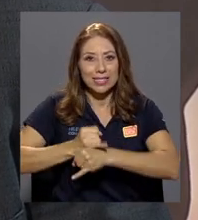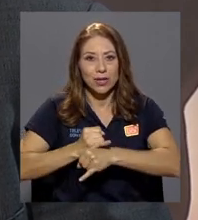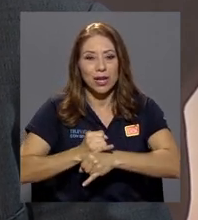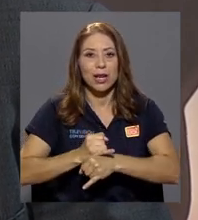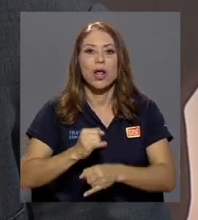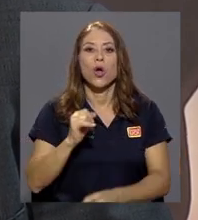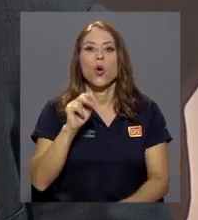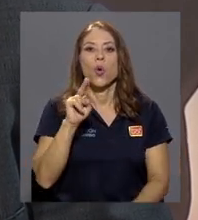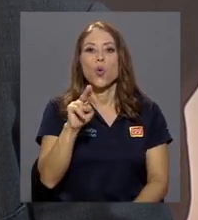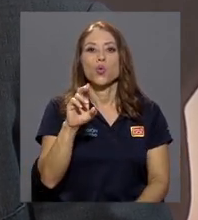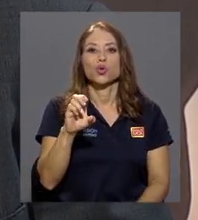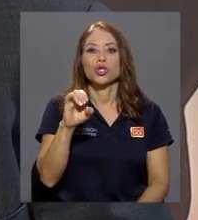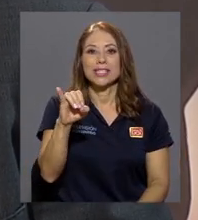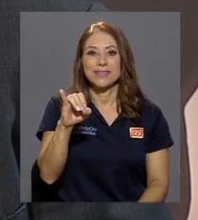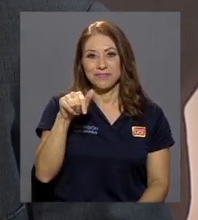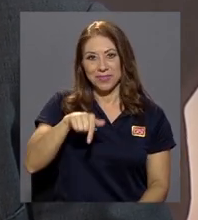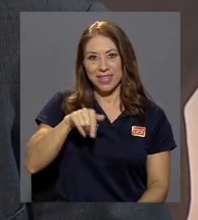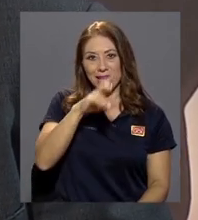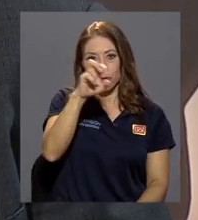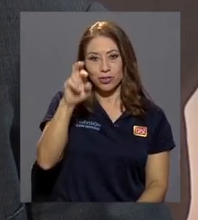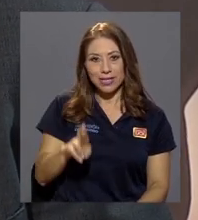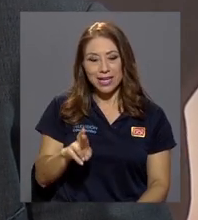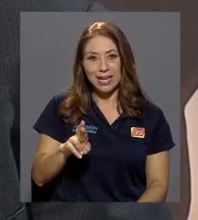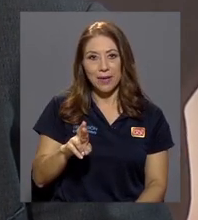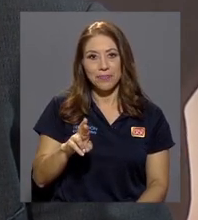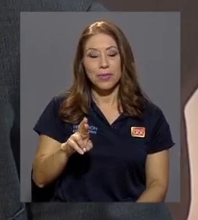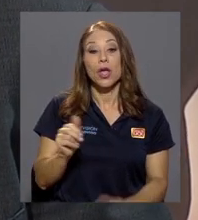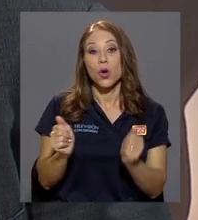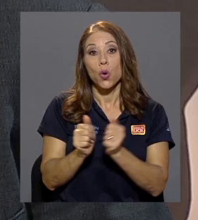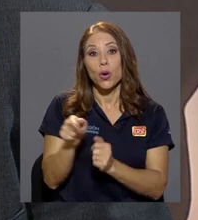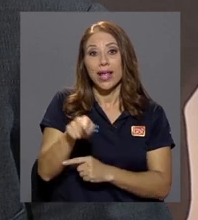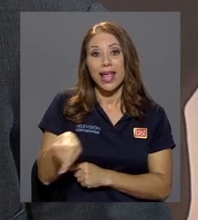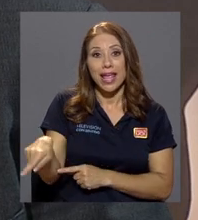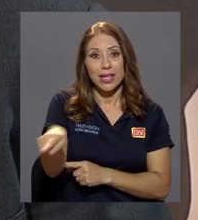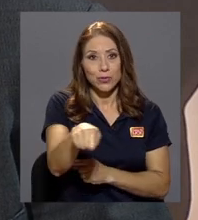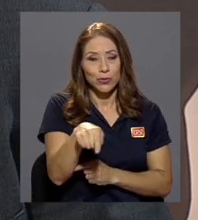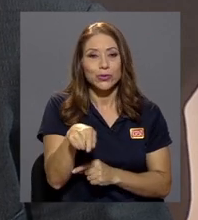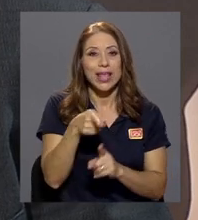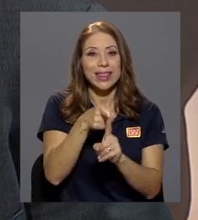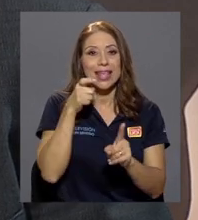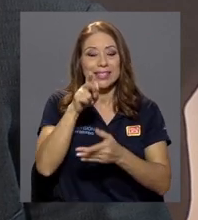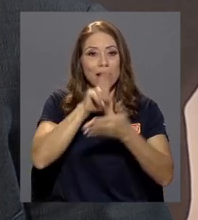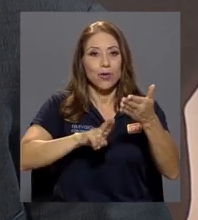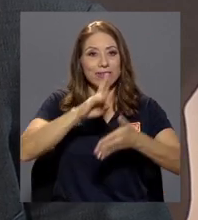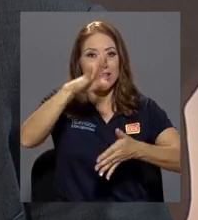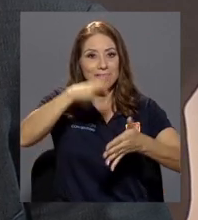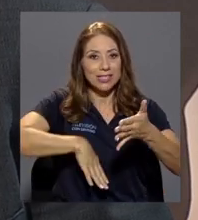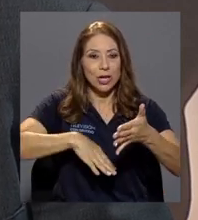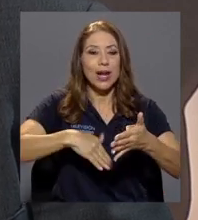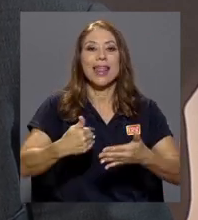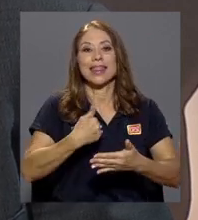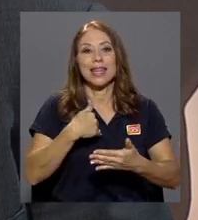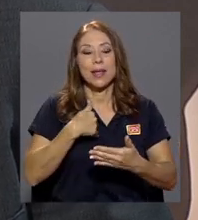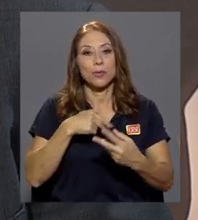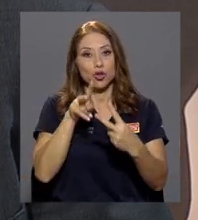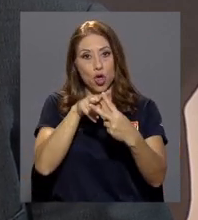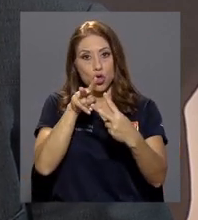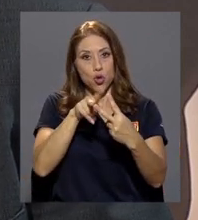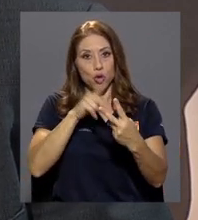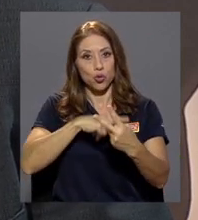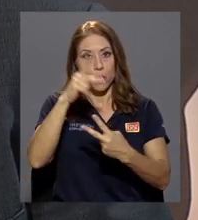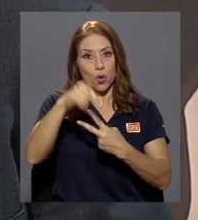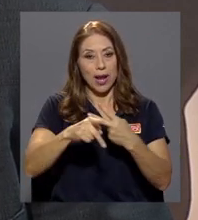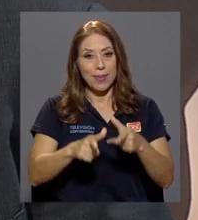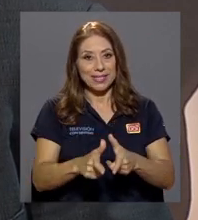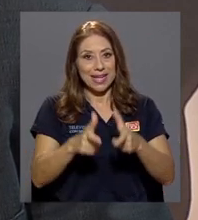la uci de costa rica con quienes llevamos a cabo desde la universidad de barcelona dos grandes